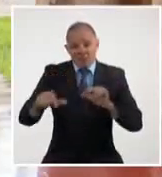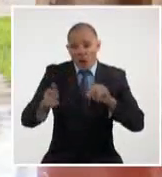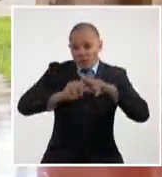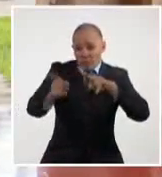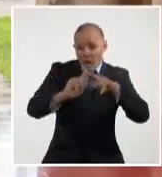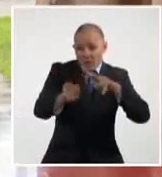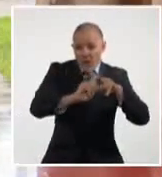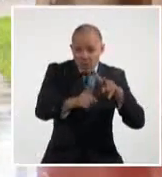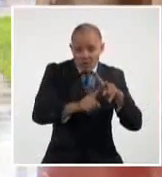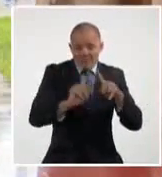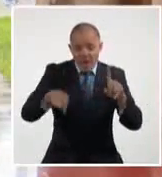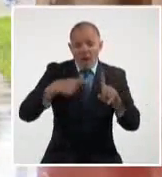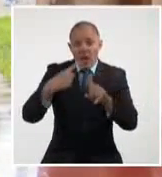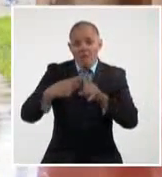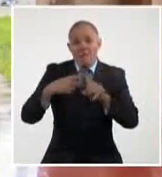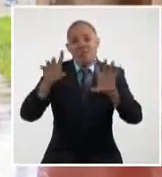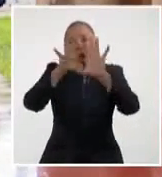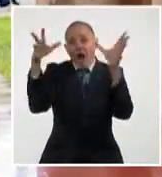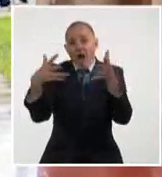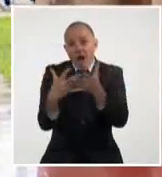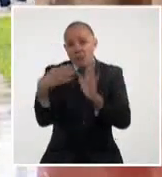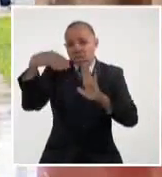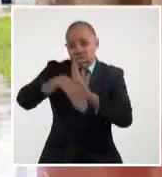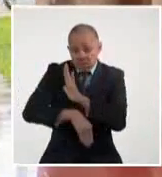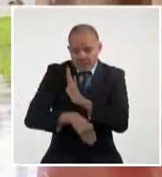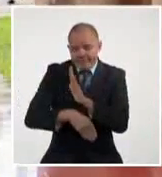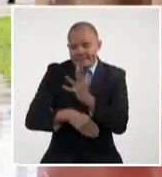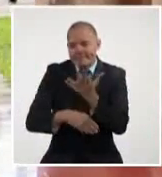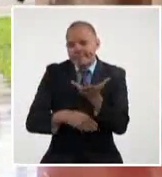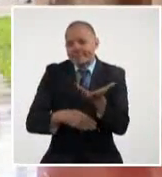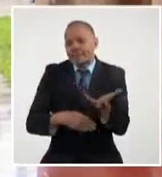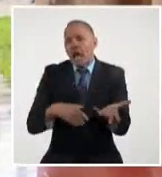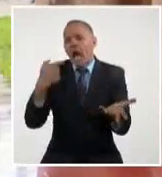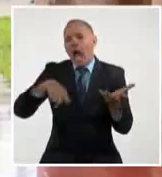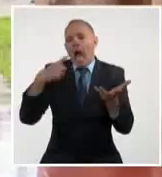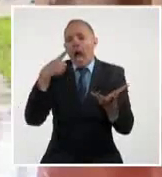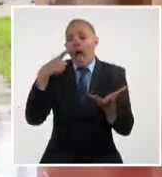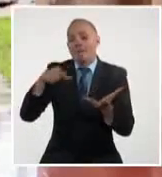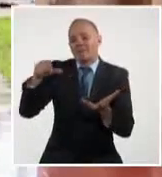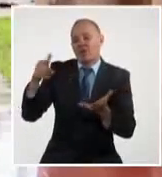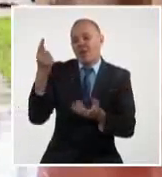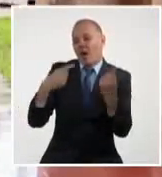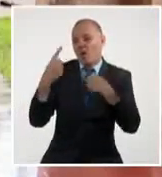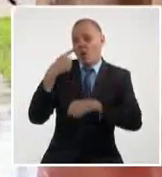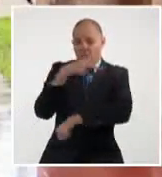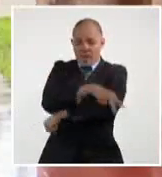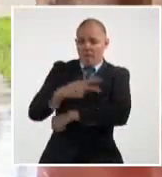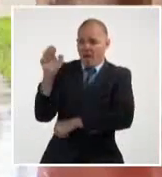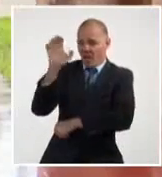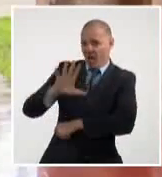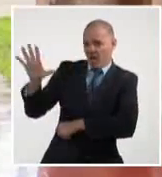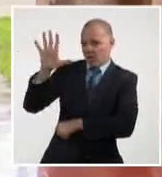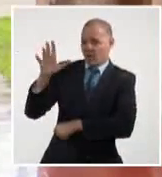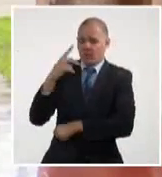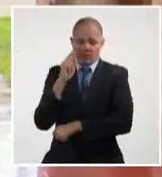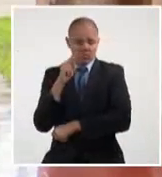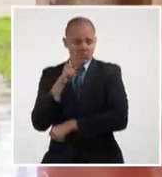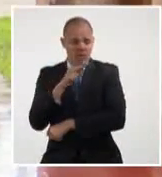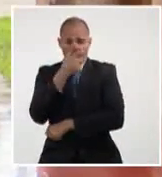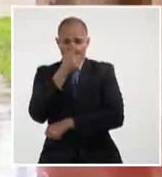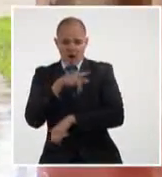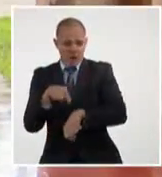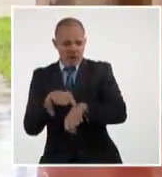la crisis económica, provoca el reforzamiento de las ideas racistas. Y todo esto es capitalizado por